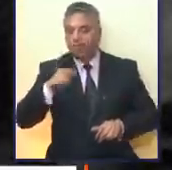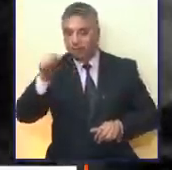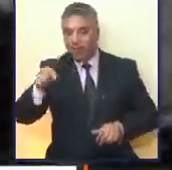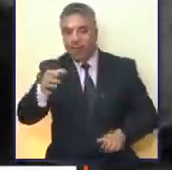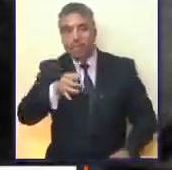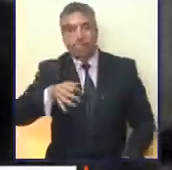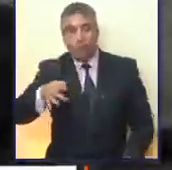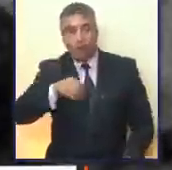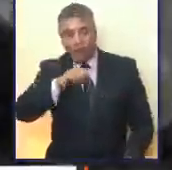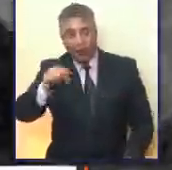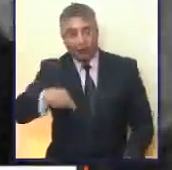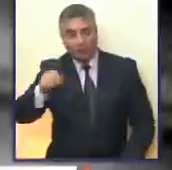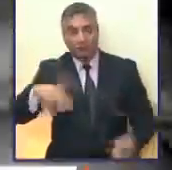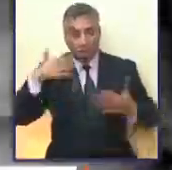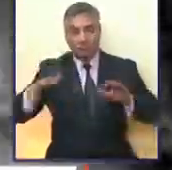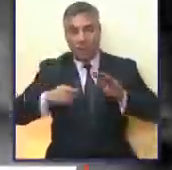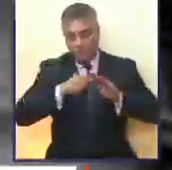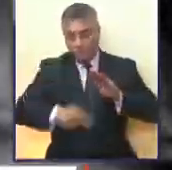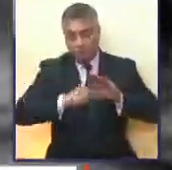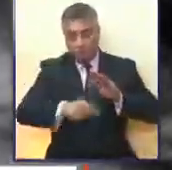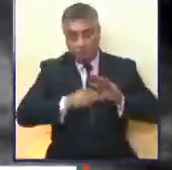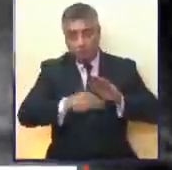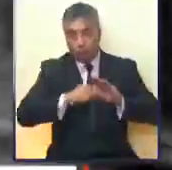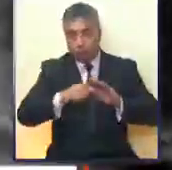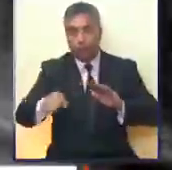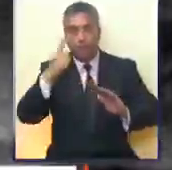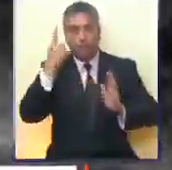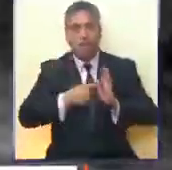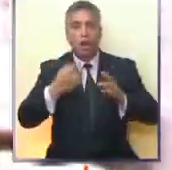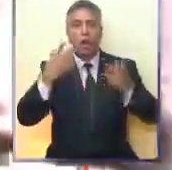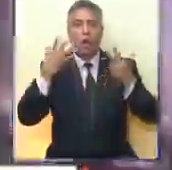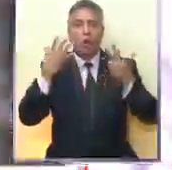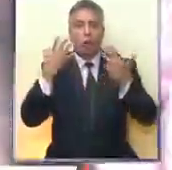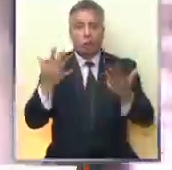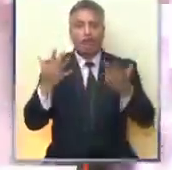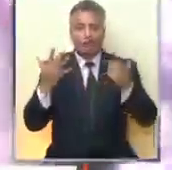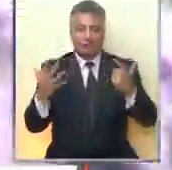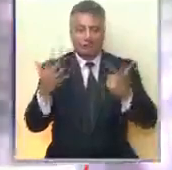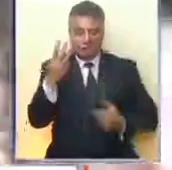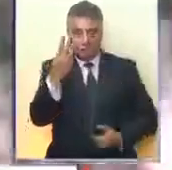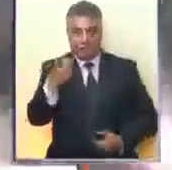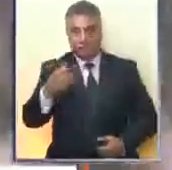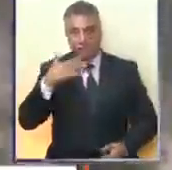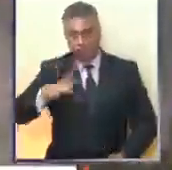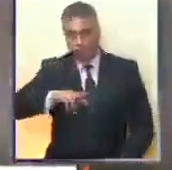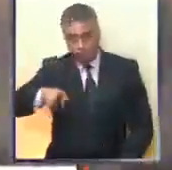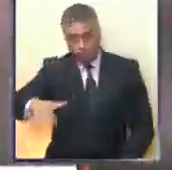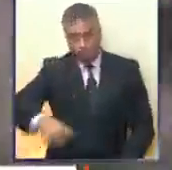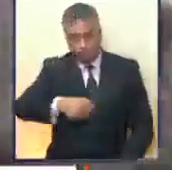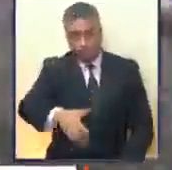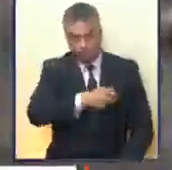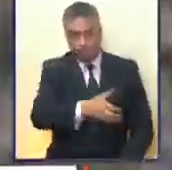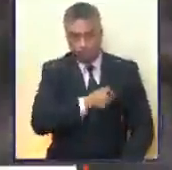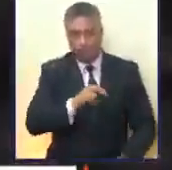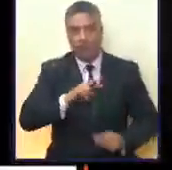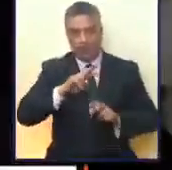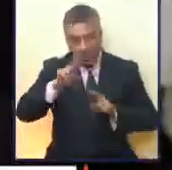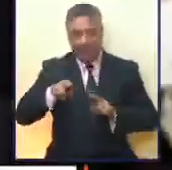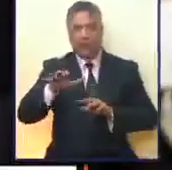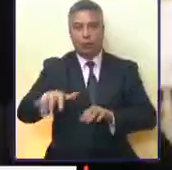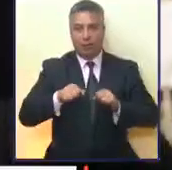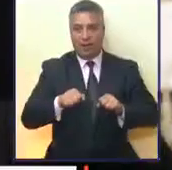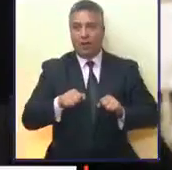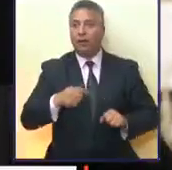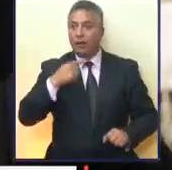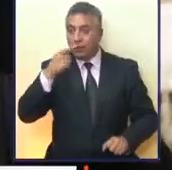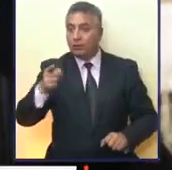se recuperaron luego del bombardeo de 1973. Incluso algunas personas que han hecho el análisis posterior dijeron